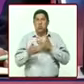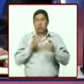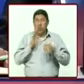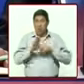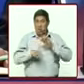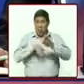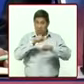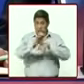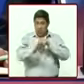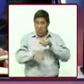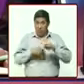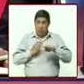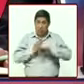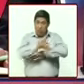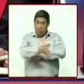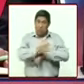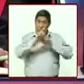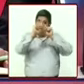pie?